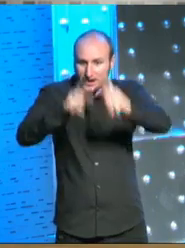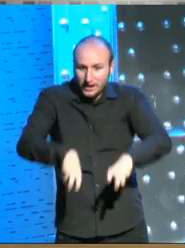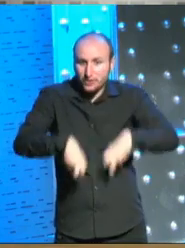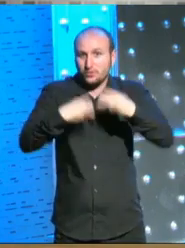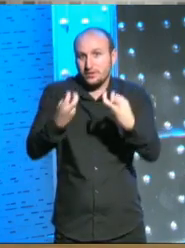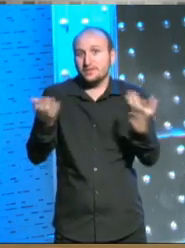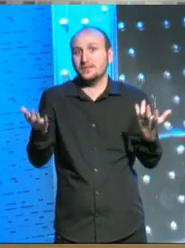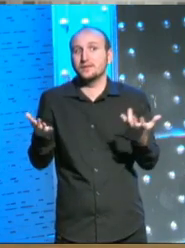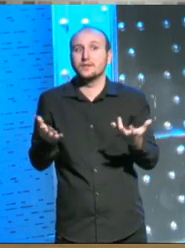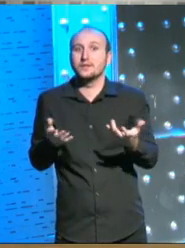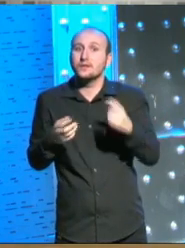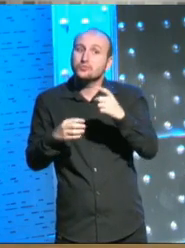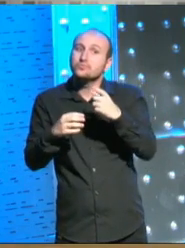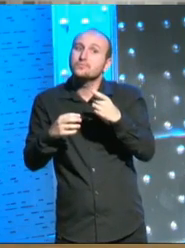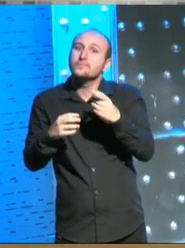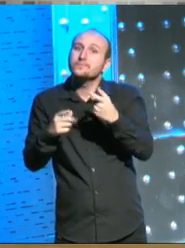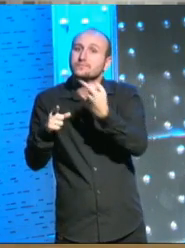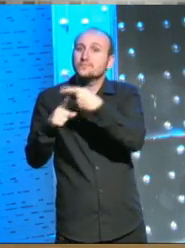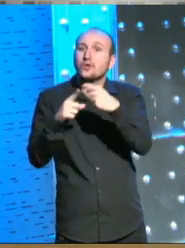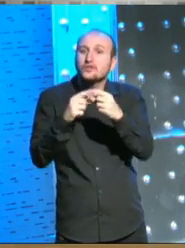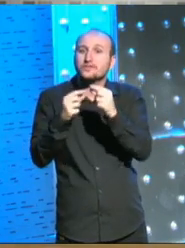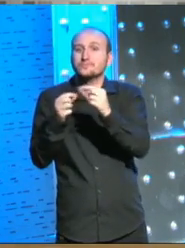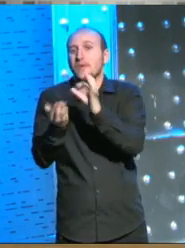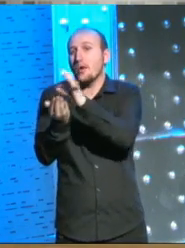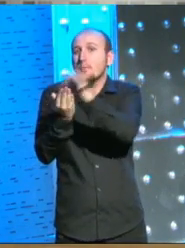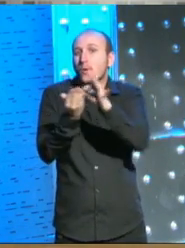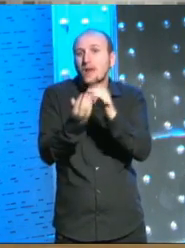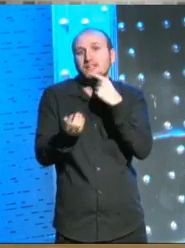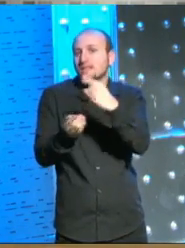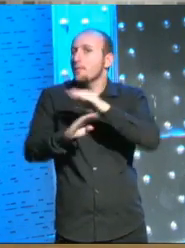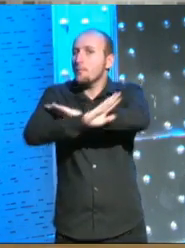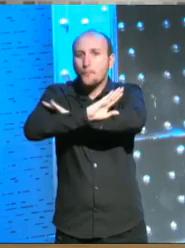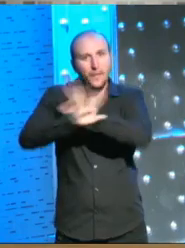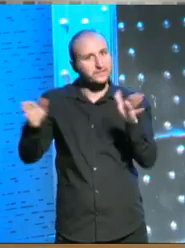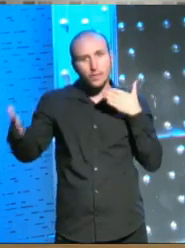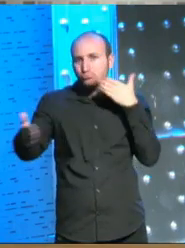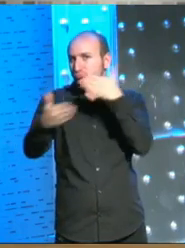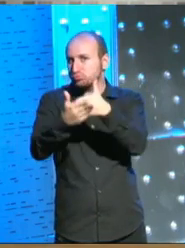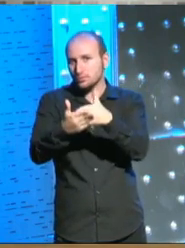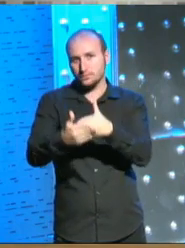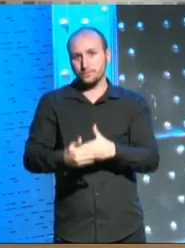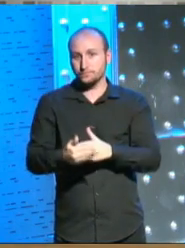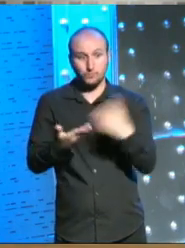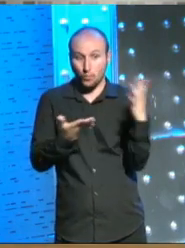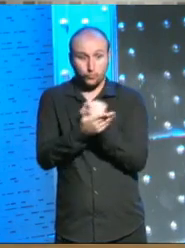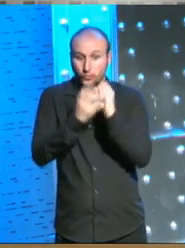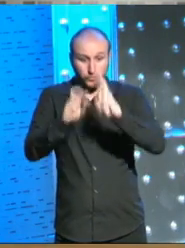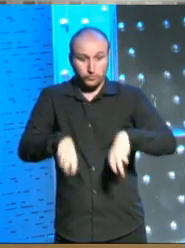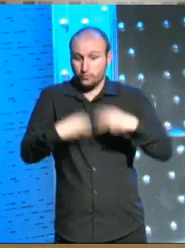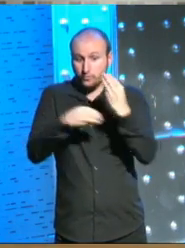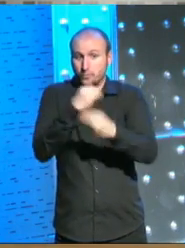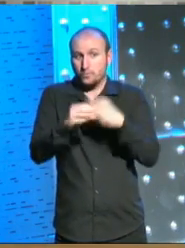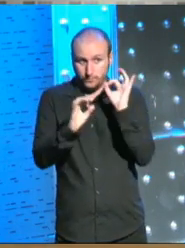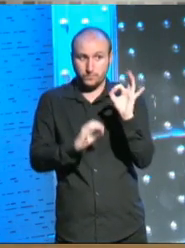vez que reutilizas, las moléculas ya dicen basta, ya no sigas, ¿eh? Por tanto, todos lo hemos hecho, ¿eh? Bueno, por